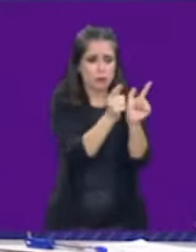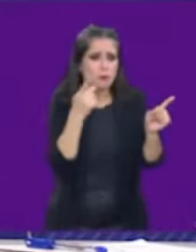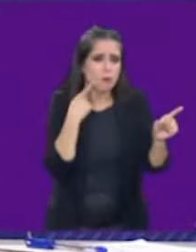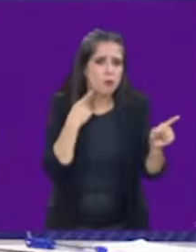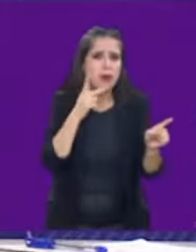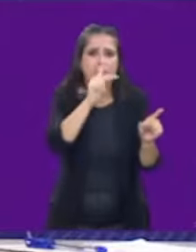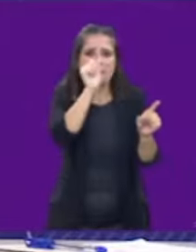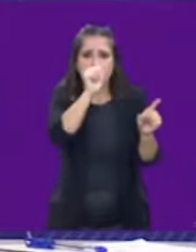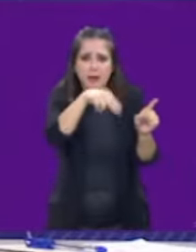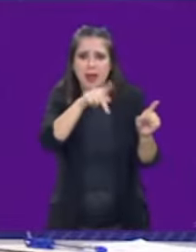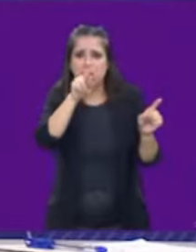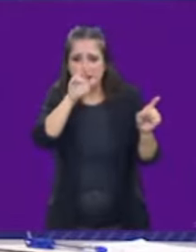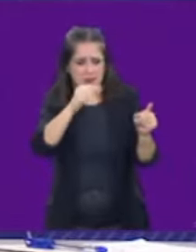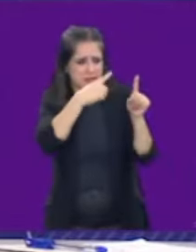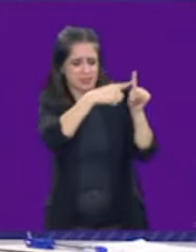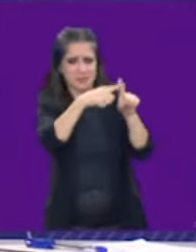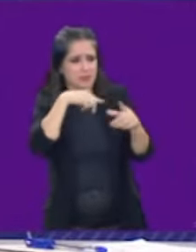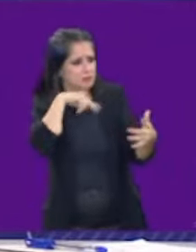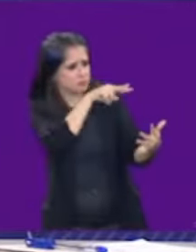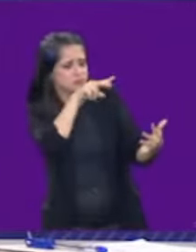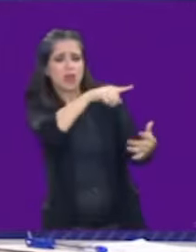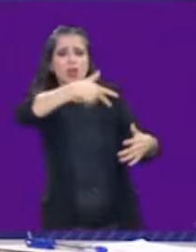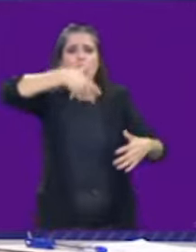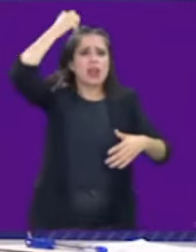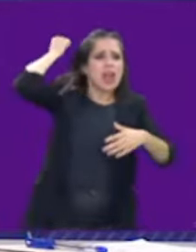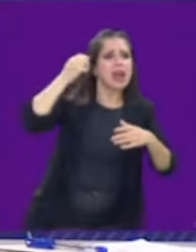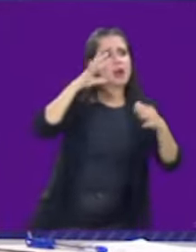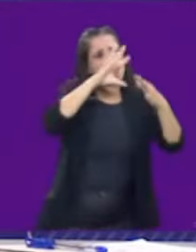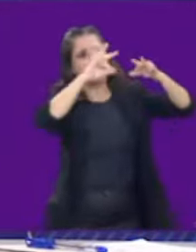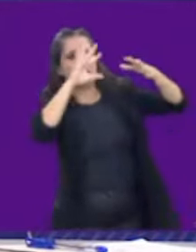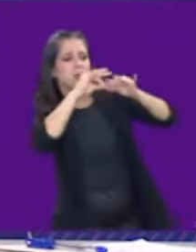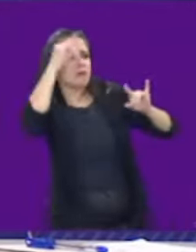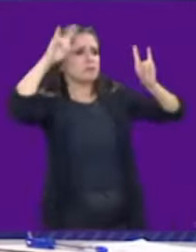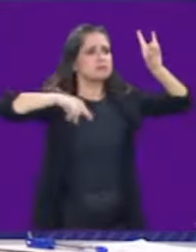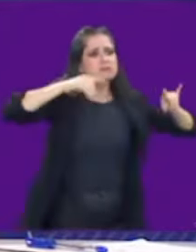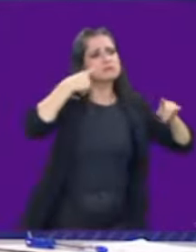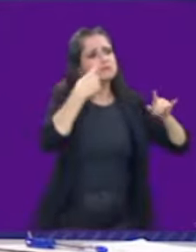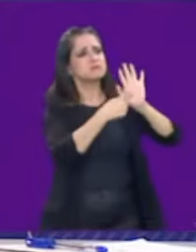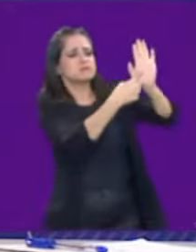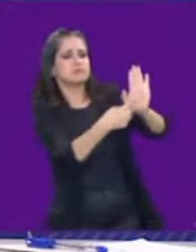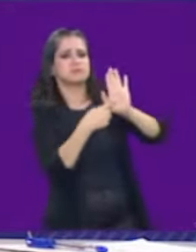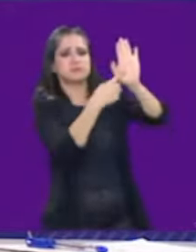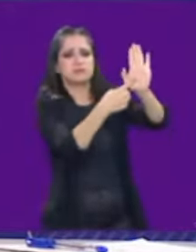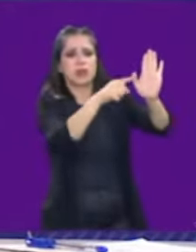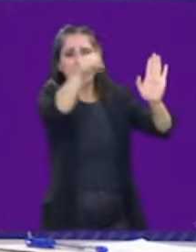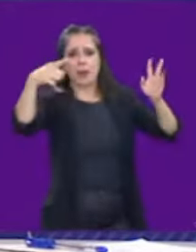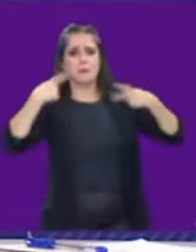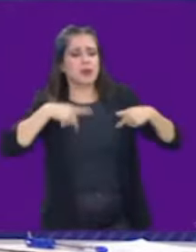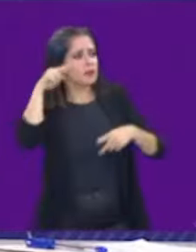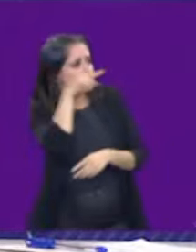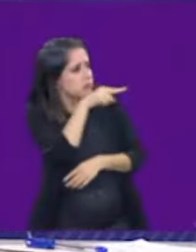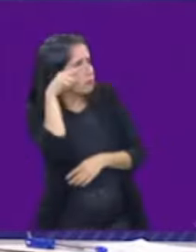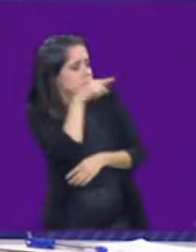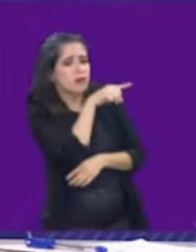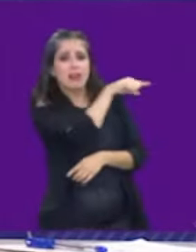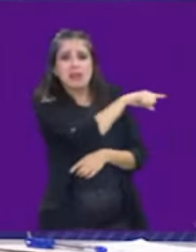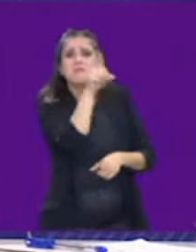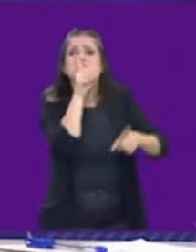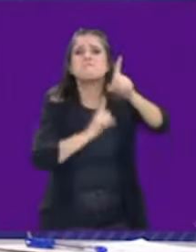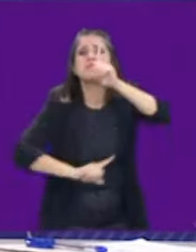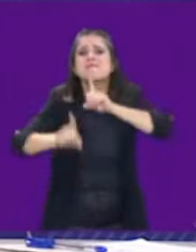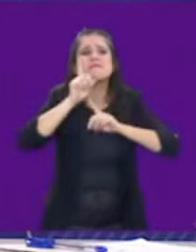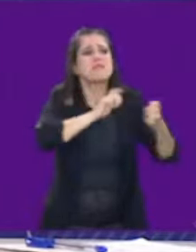alianza Y ustedes ciudadanas y ciudadanos que han tenido que escuchar tantas m y